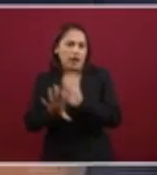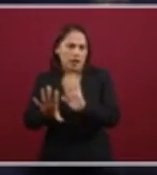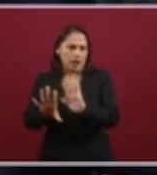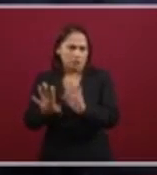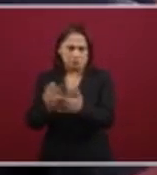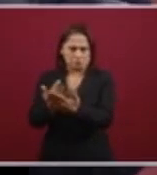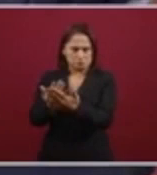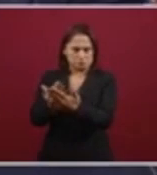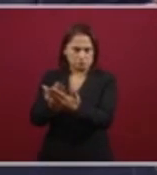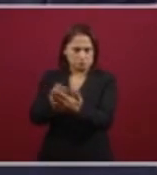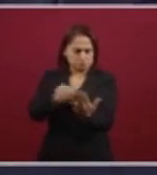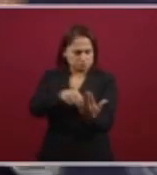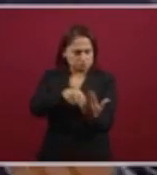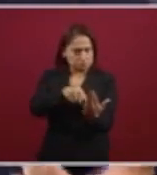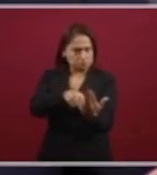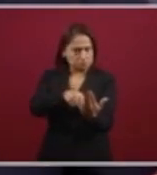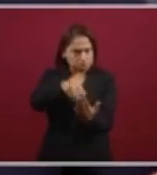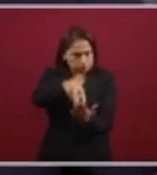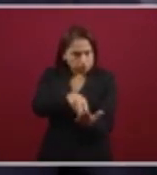Va.